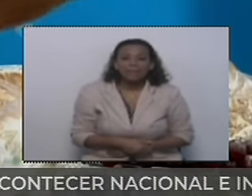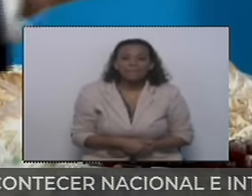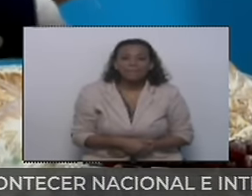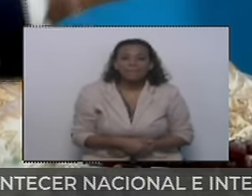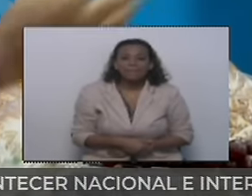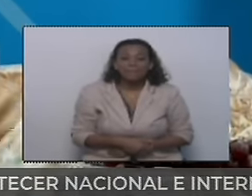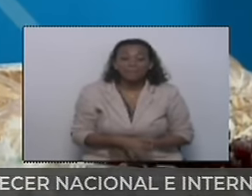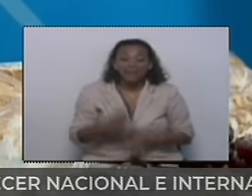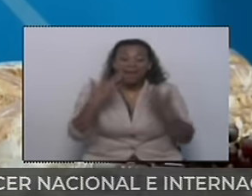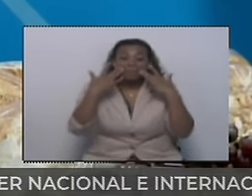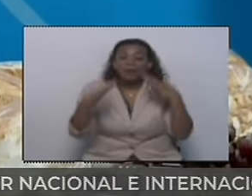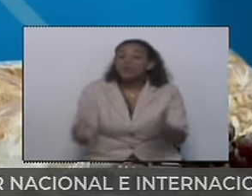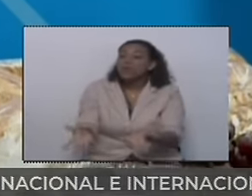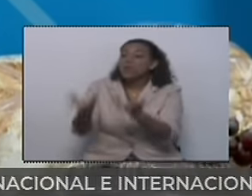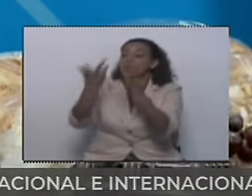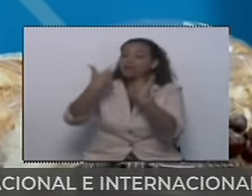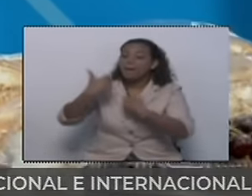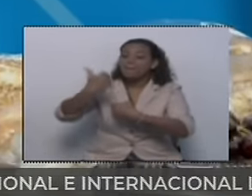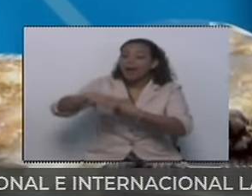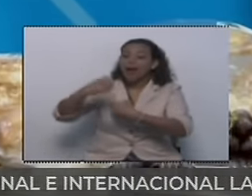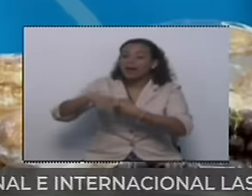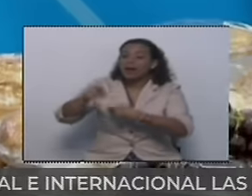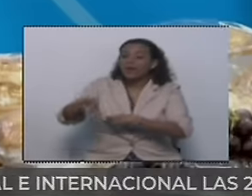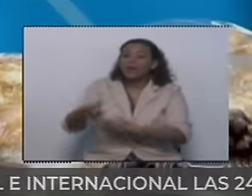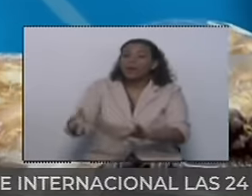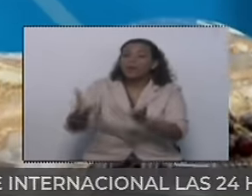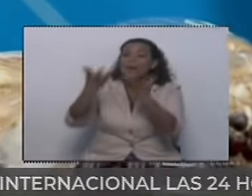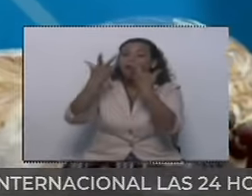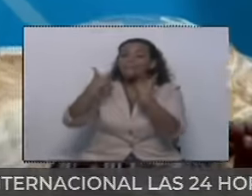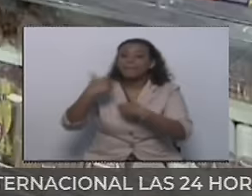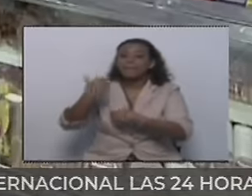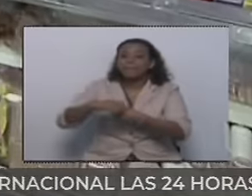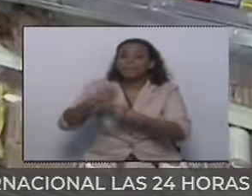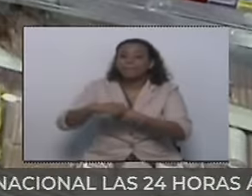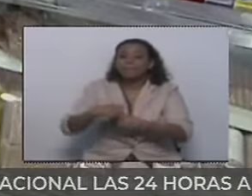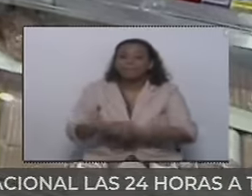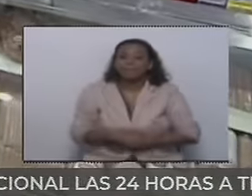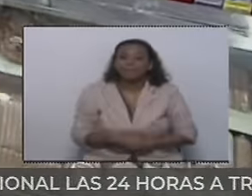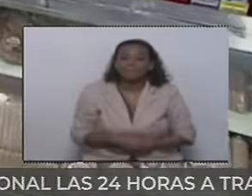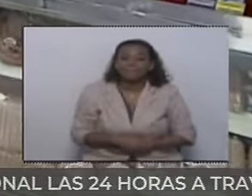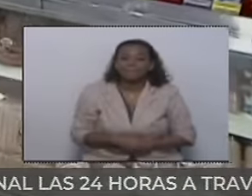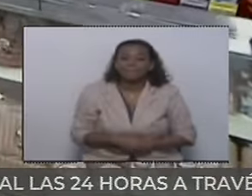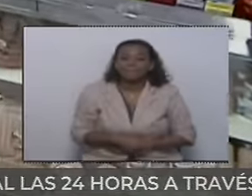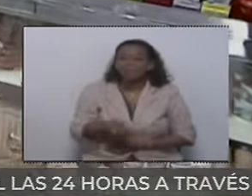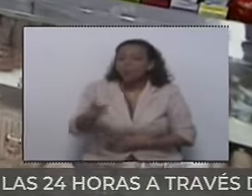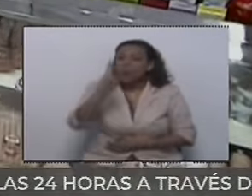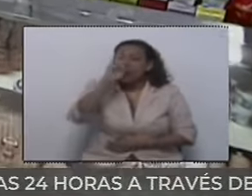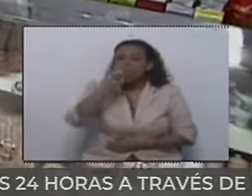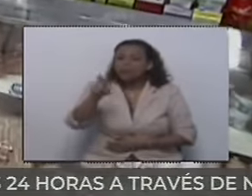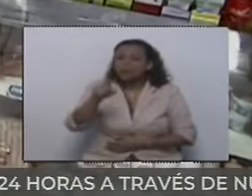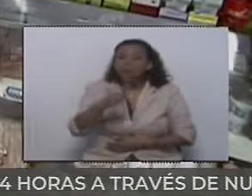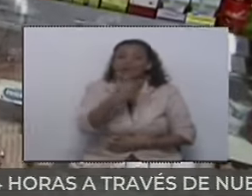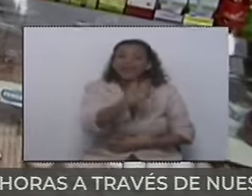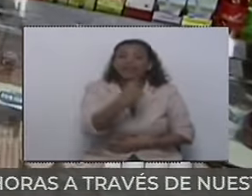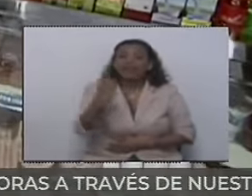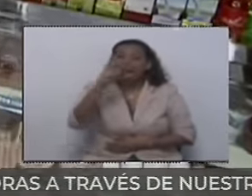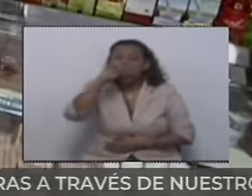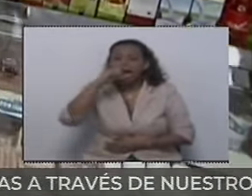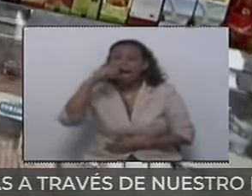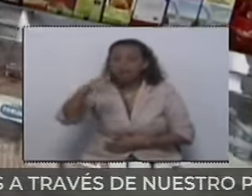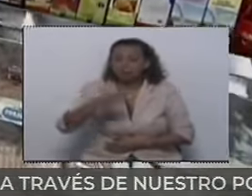Fuera de serie, háblame de Maracaibo. Háblame de Maracaibo. Andy José, ¿qué edad tienes tú? 31, señor